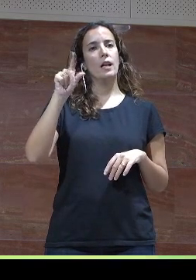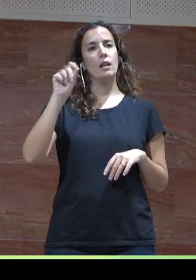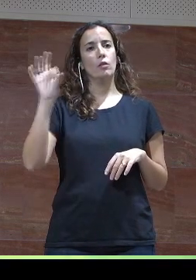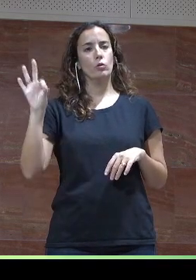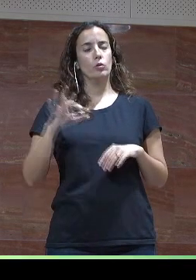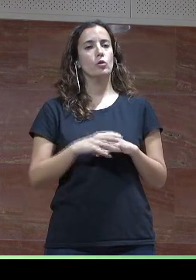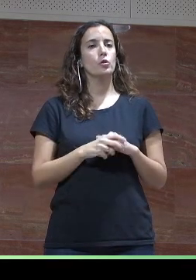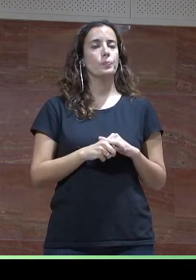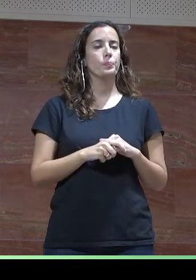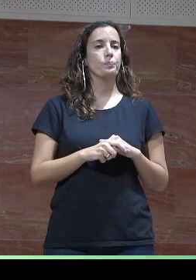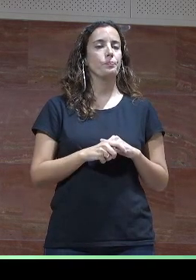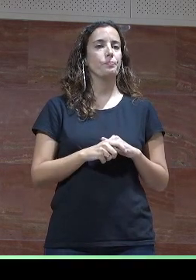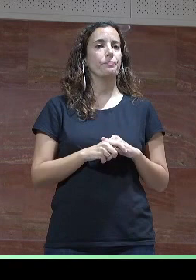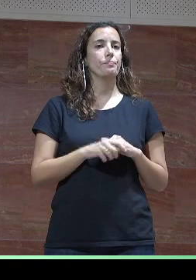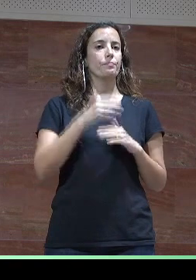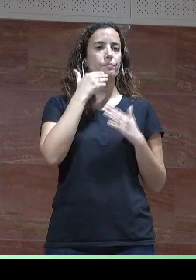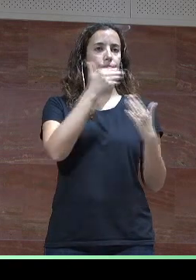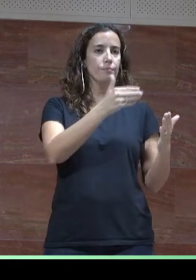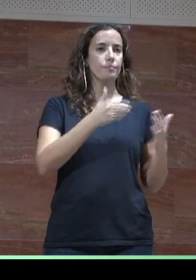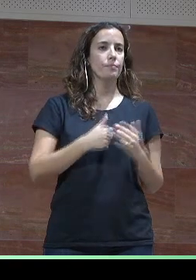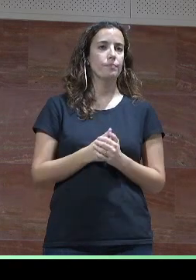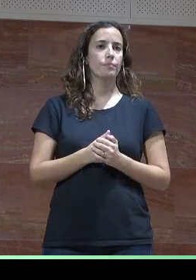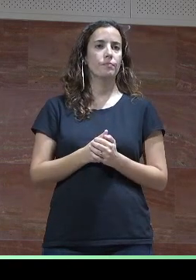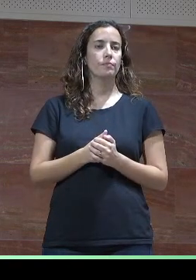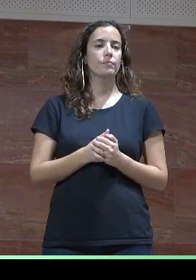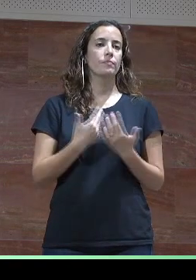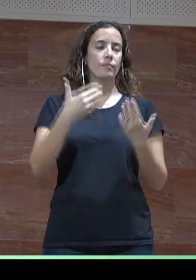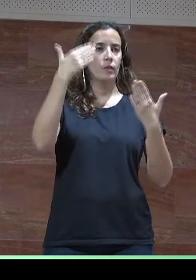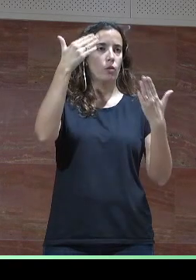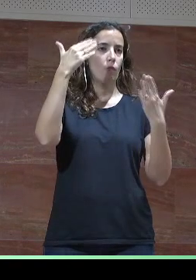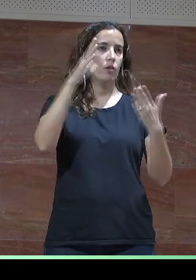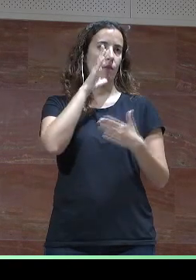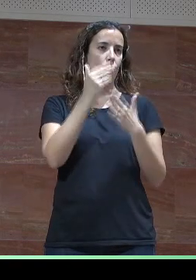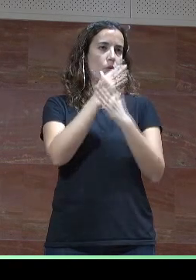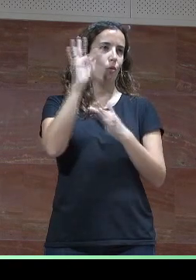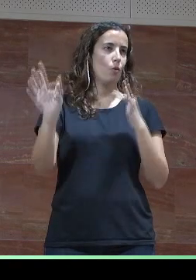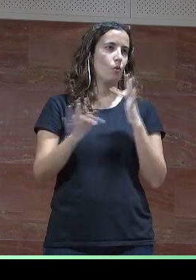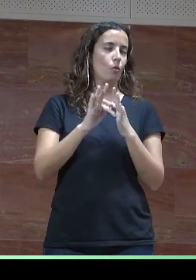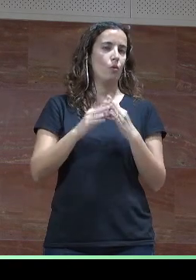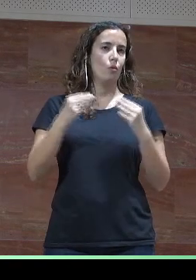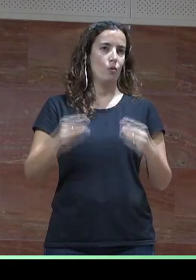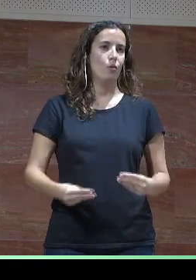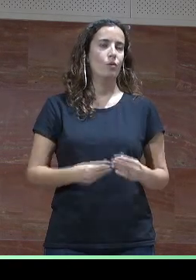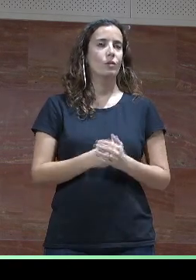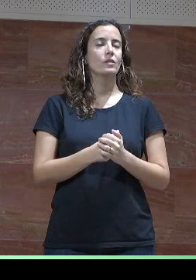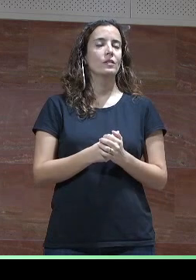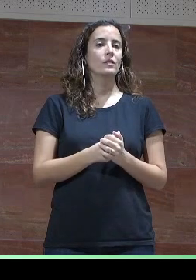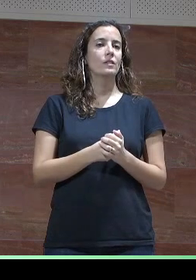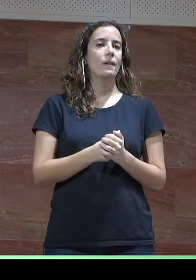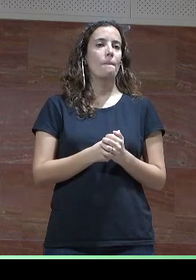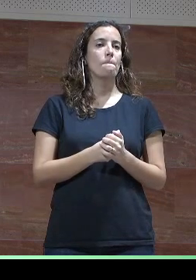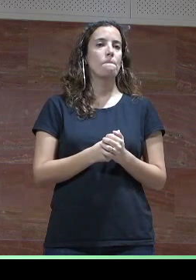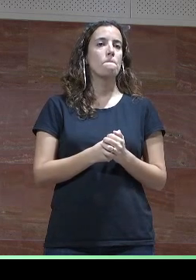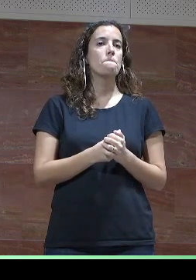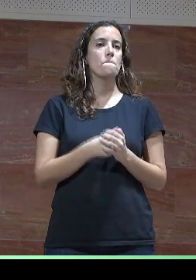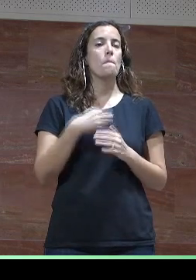que si puedes intervenir aquí. Muchas gracias. Nada, bueno, enhorabuena por esta magnífica jornada, este encuentro, ¿eh? No, únicamente